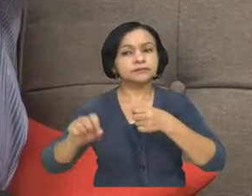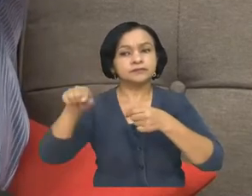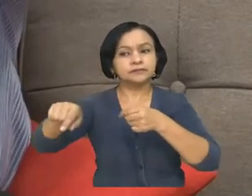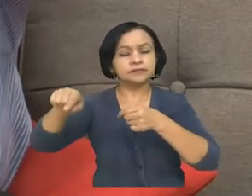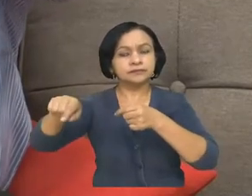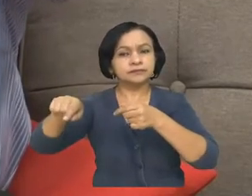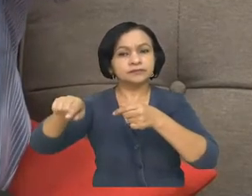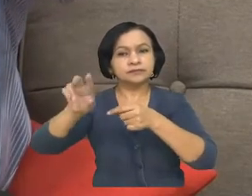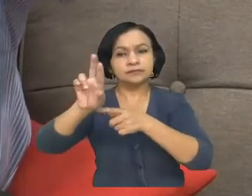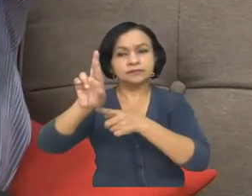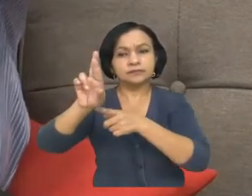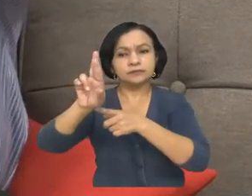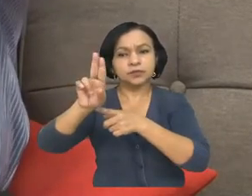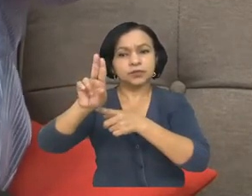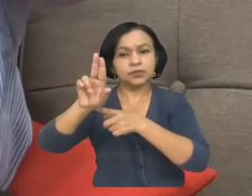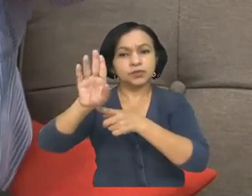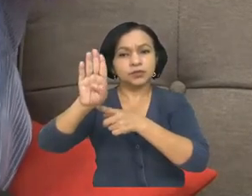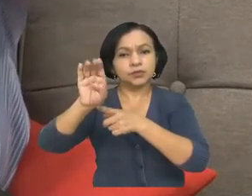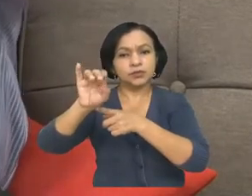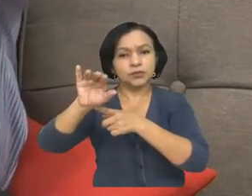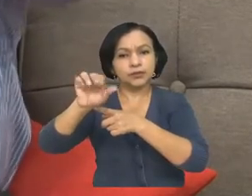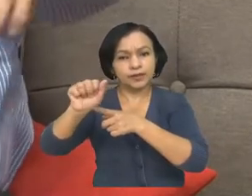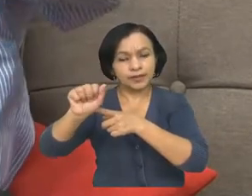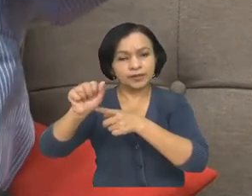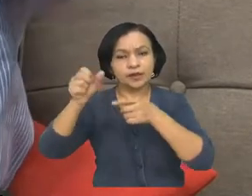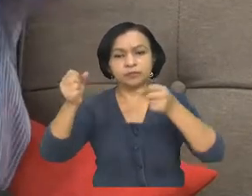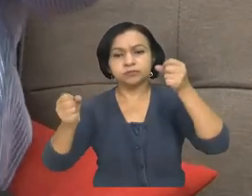casi por Rubenia, que habían tractores, que